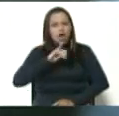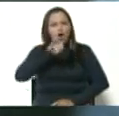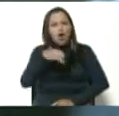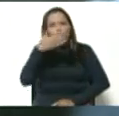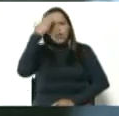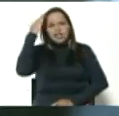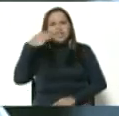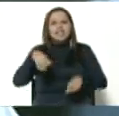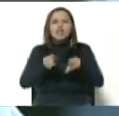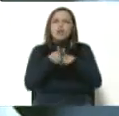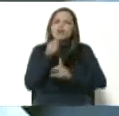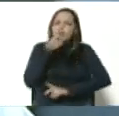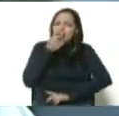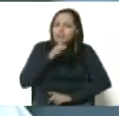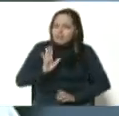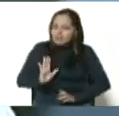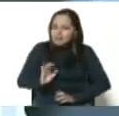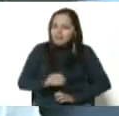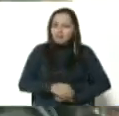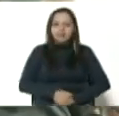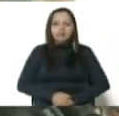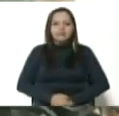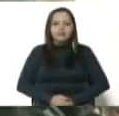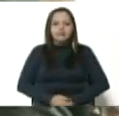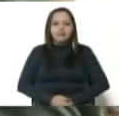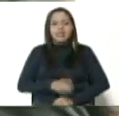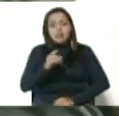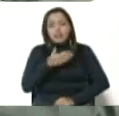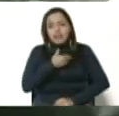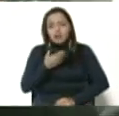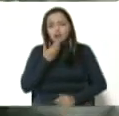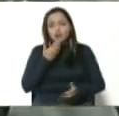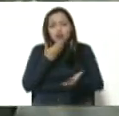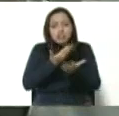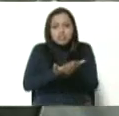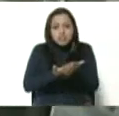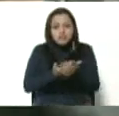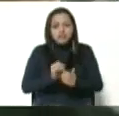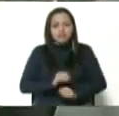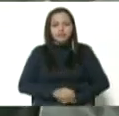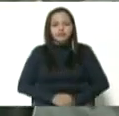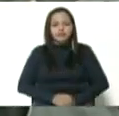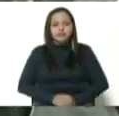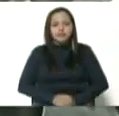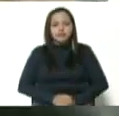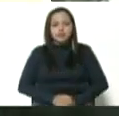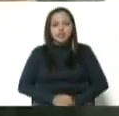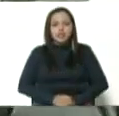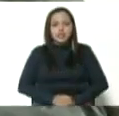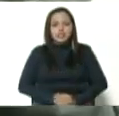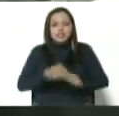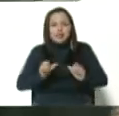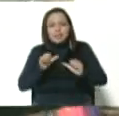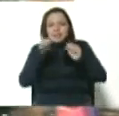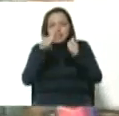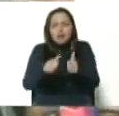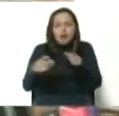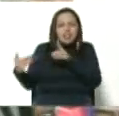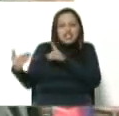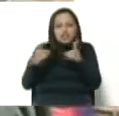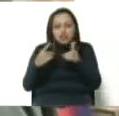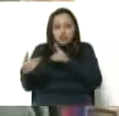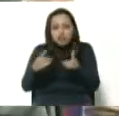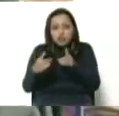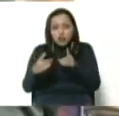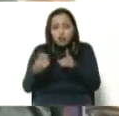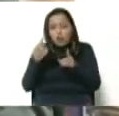una pastilla. Y también aprovecho para solicitarle que si se abre el compás en una comisión o una